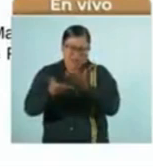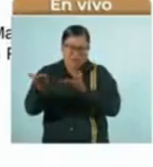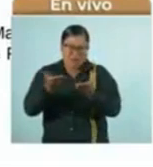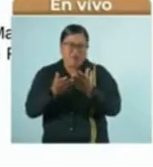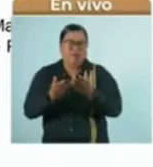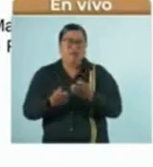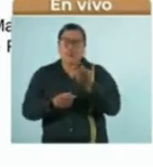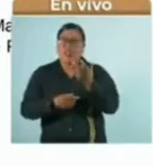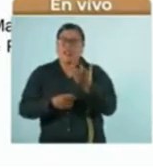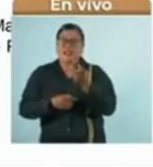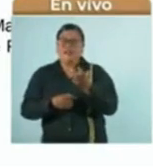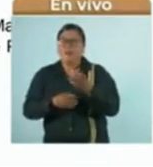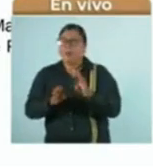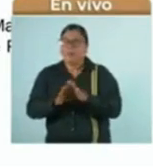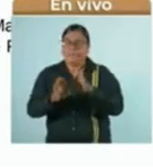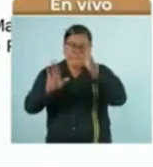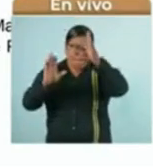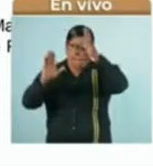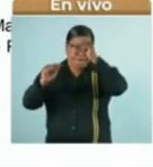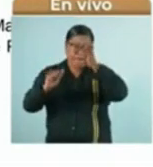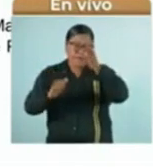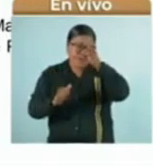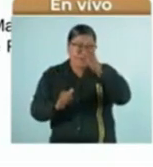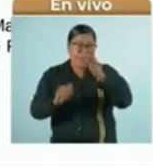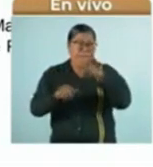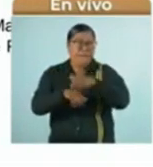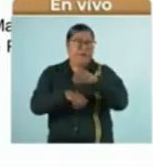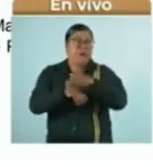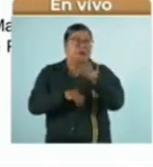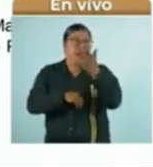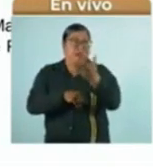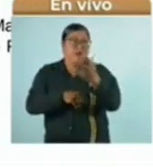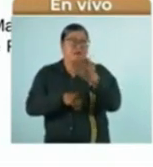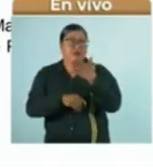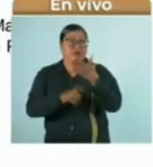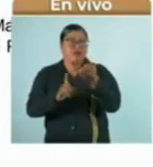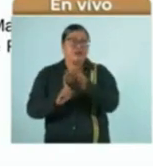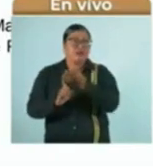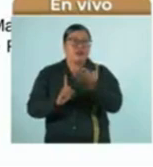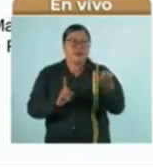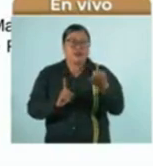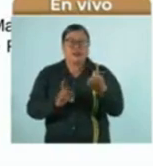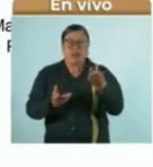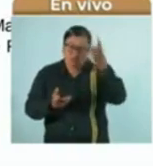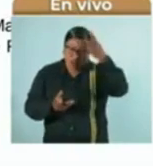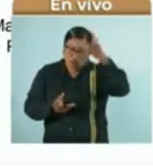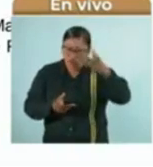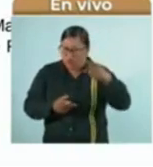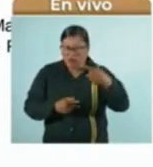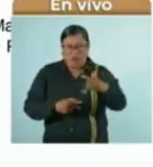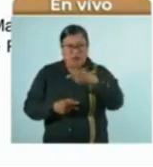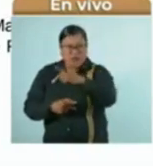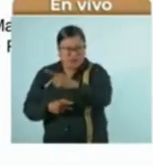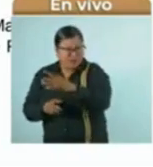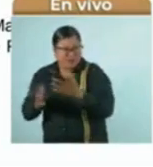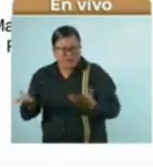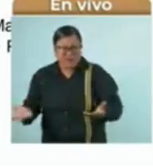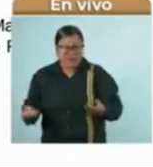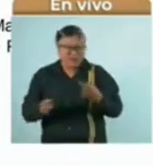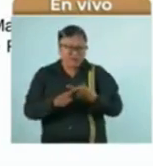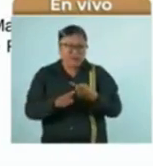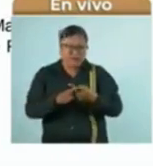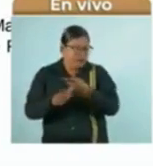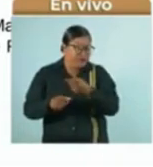¿A qué nos lleva este convenio también en la parte del 5? Pues a que va a haber propiedad privada, pero de los